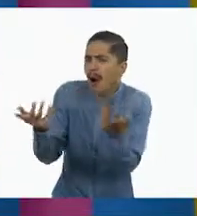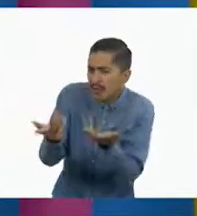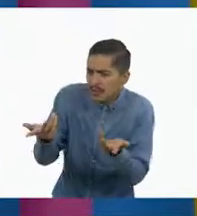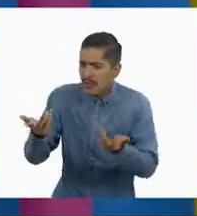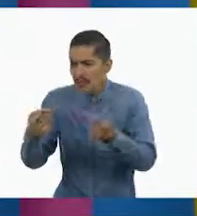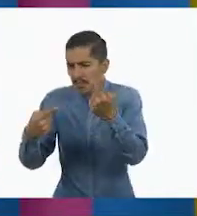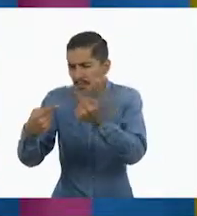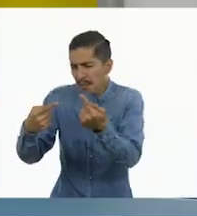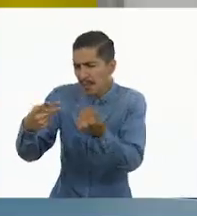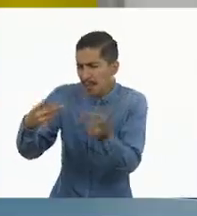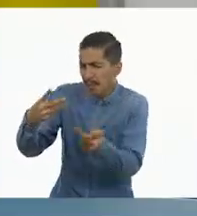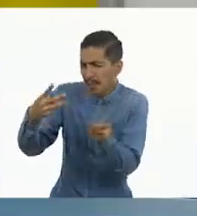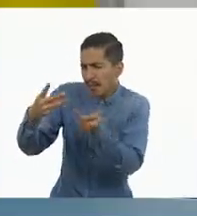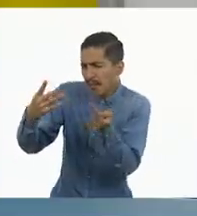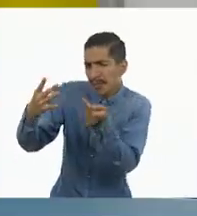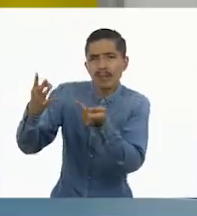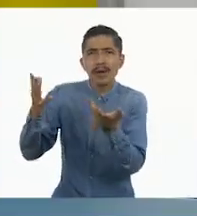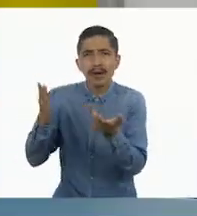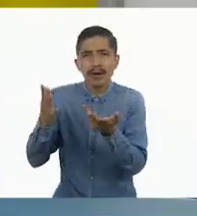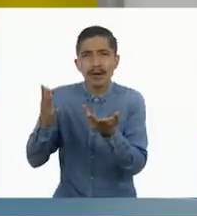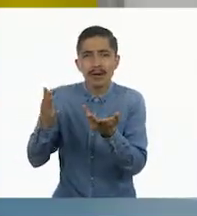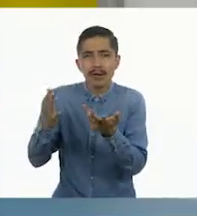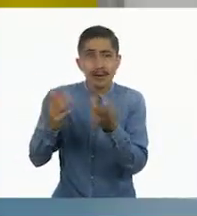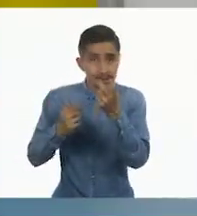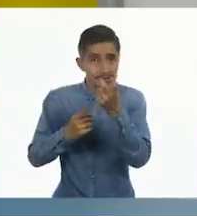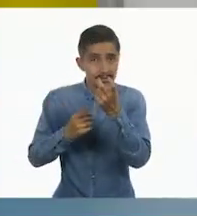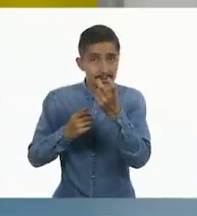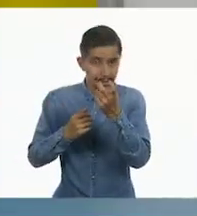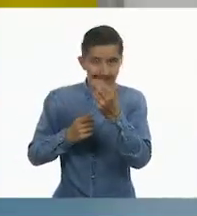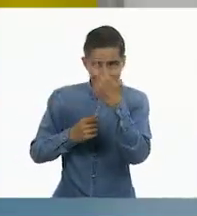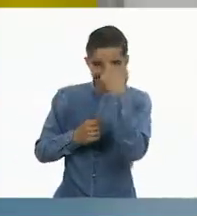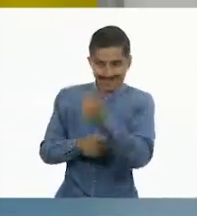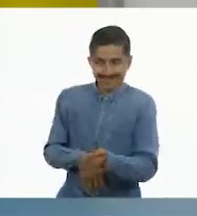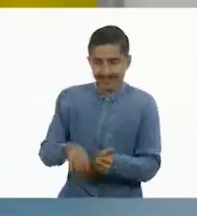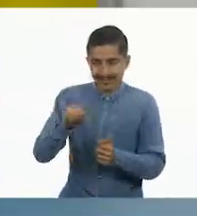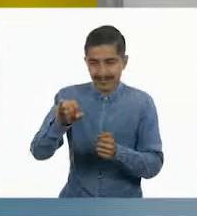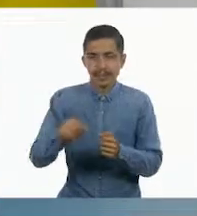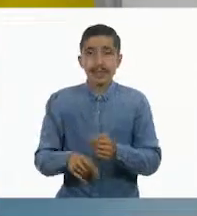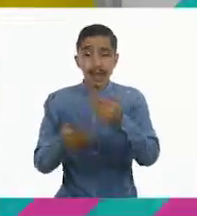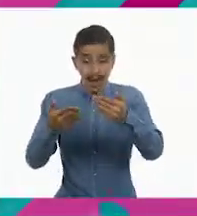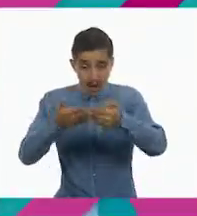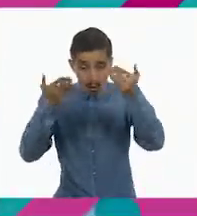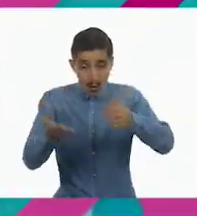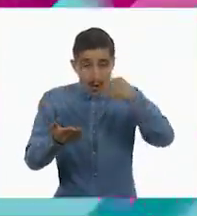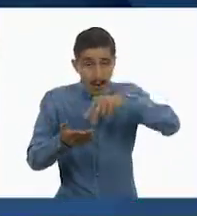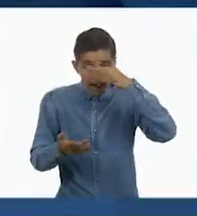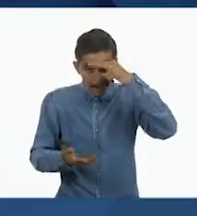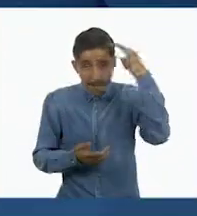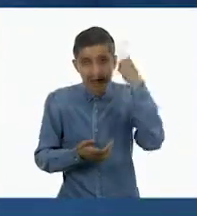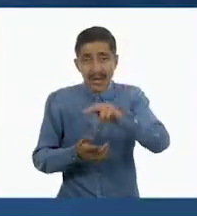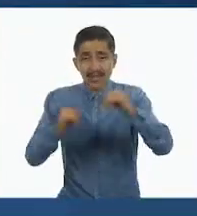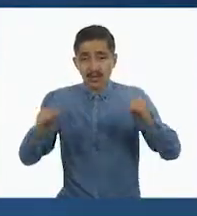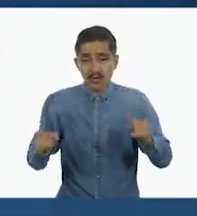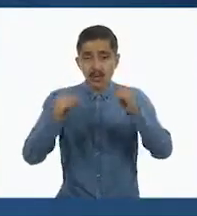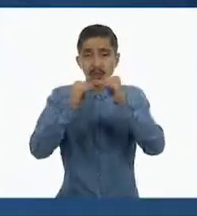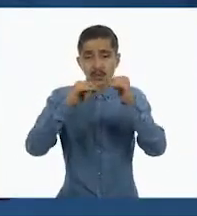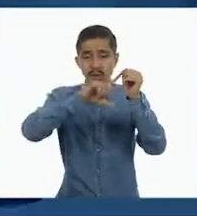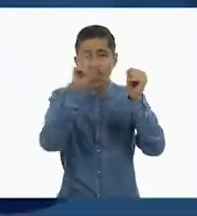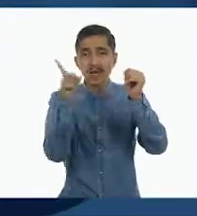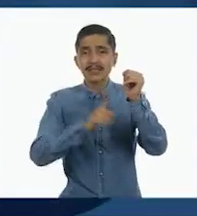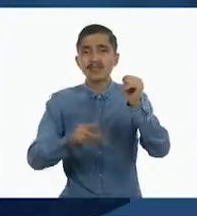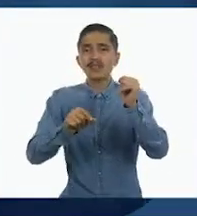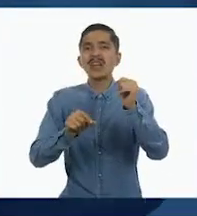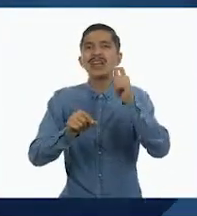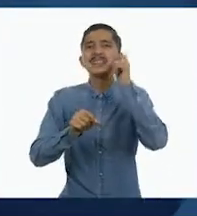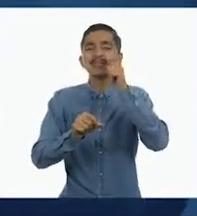así sucesivamente. Sí, tienes razón. En la actualidad, en México, el Instituto Nacional de Estadística y